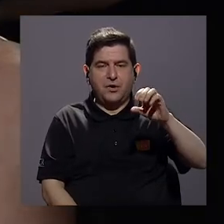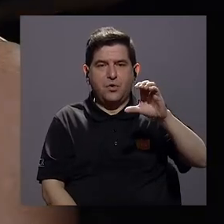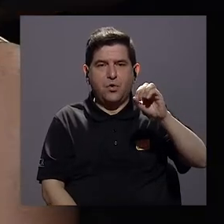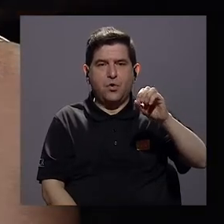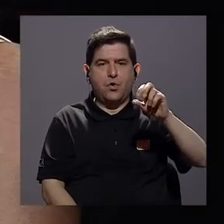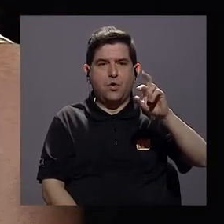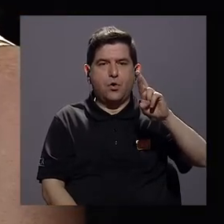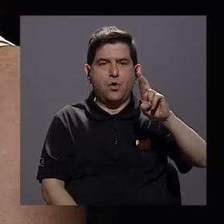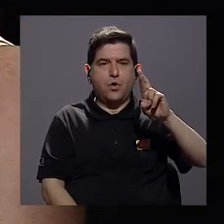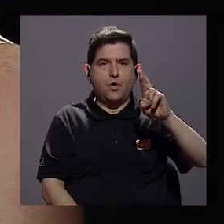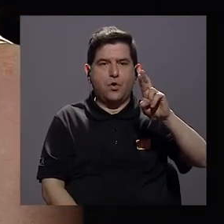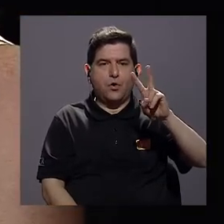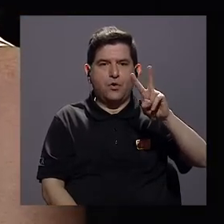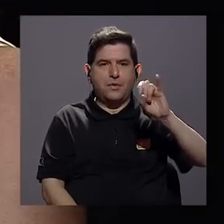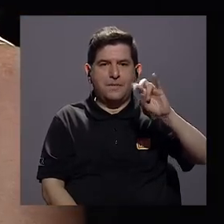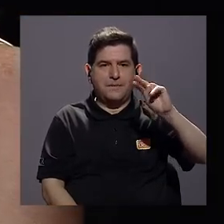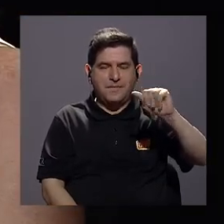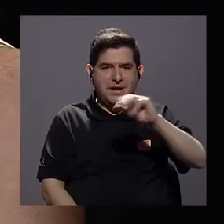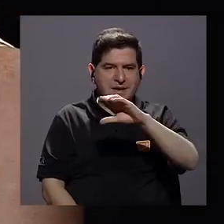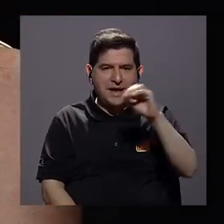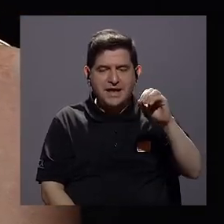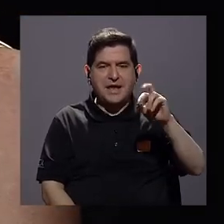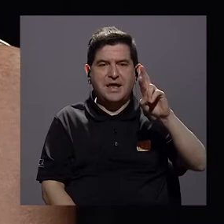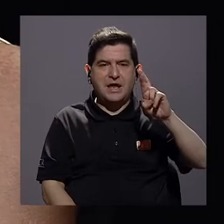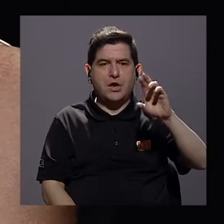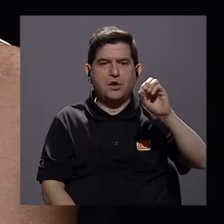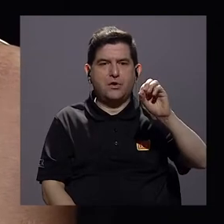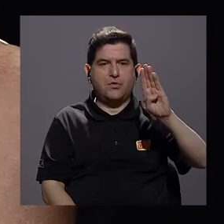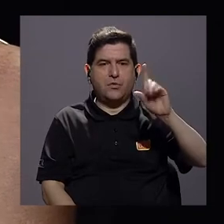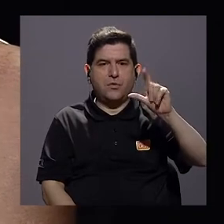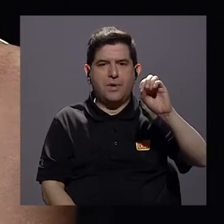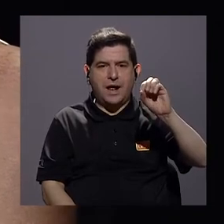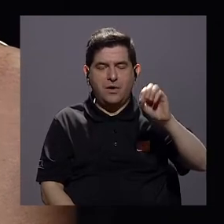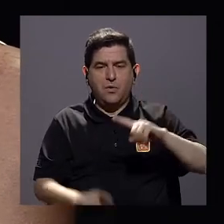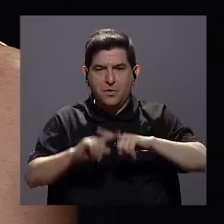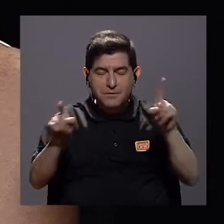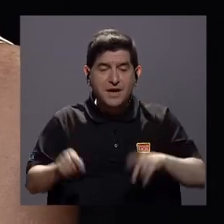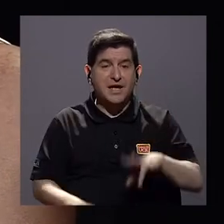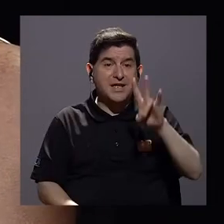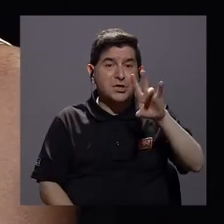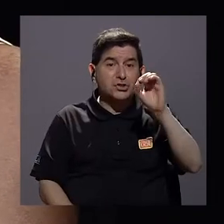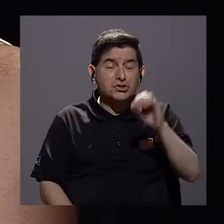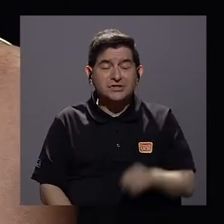algún robalo, una cosa así, pero son más de 70 especies productivas, o sea, hay un